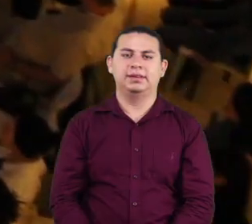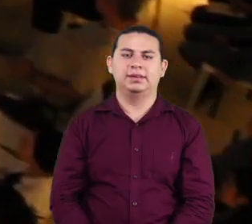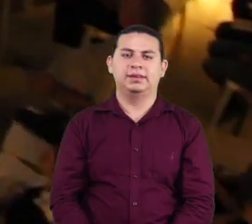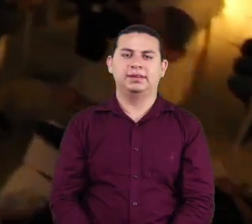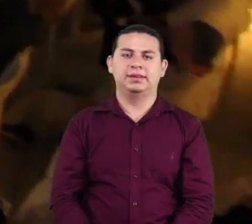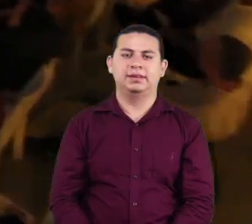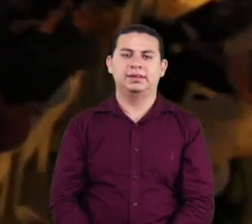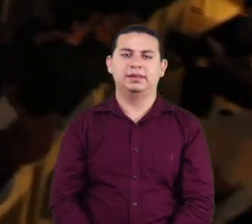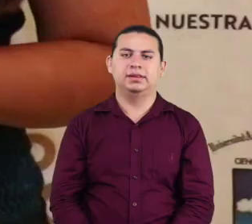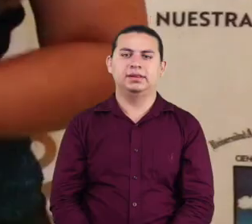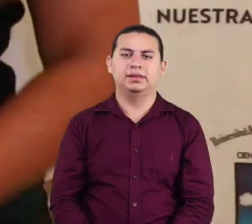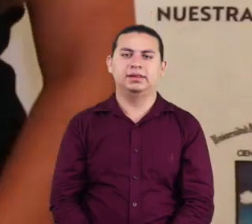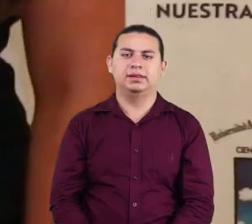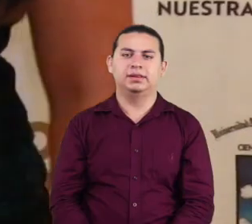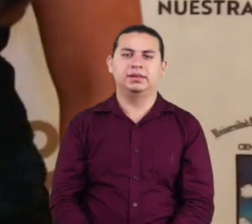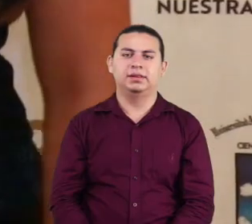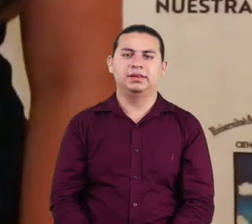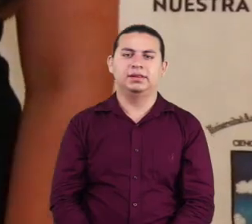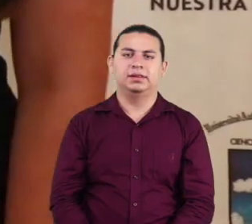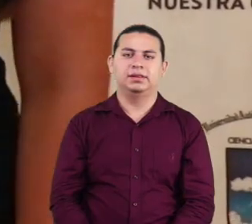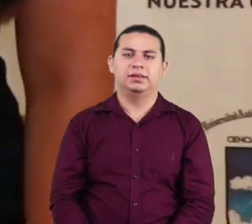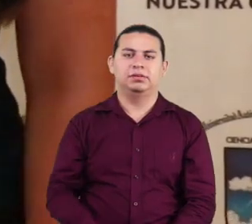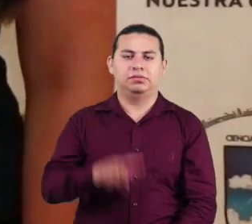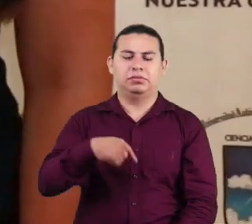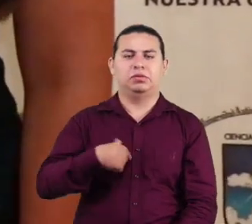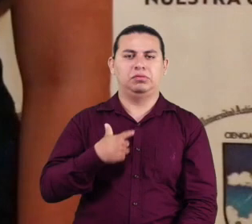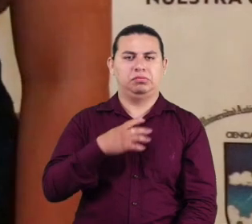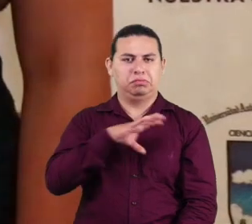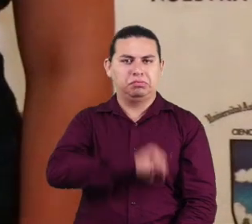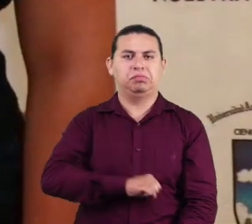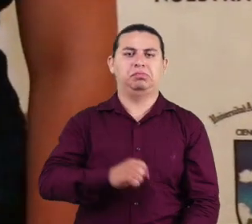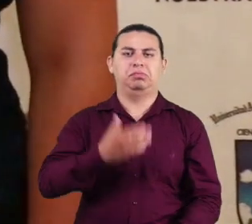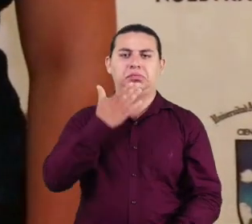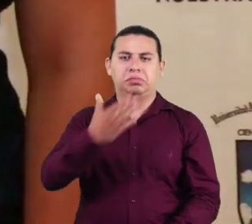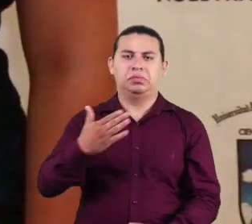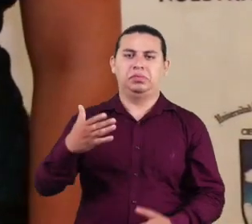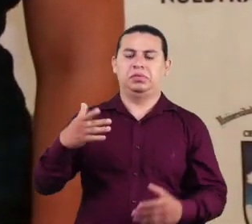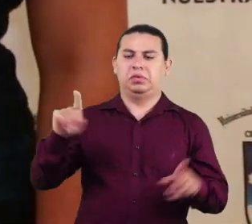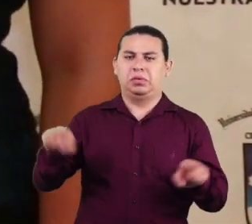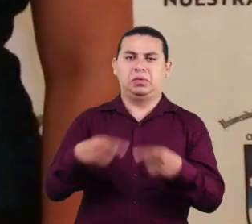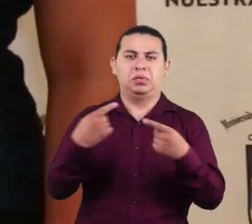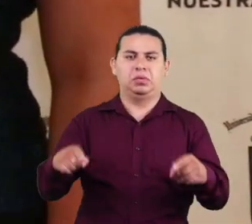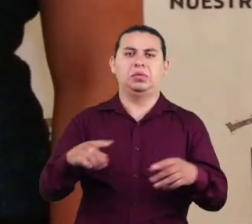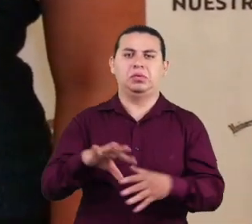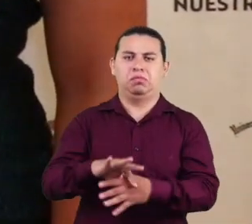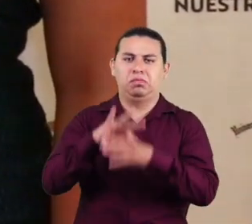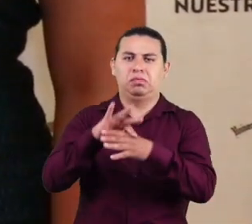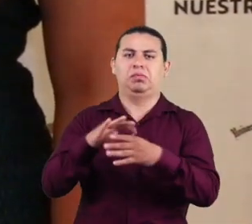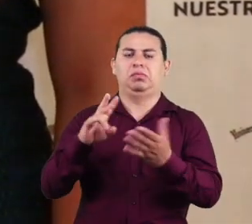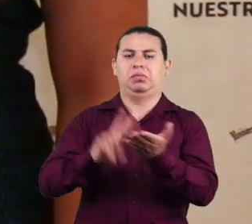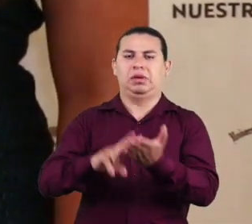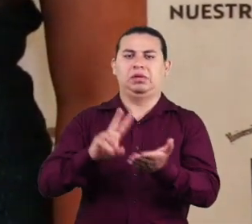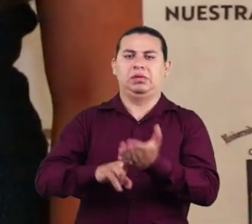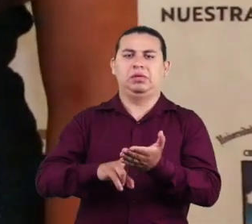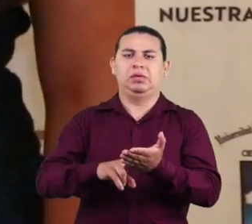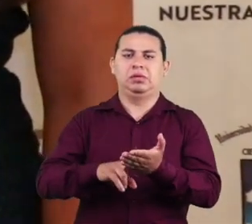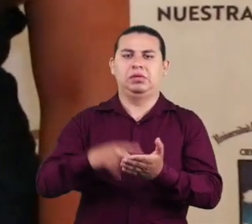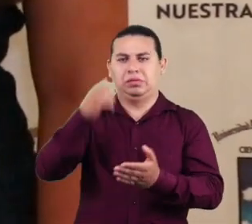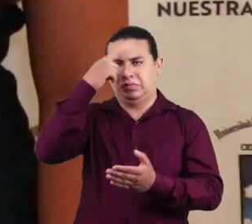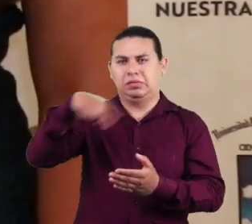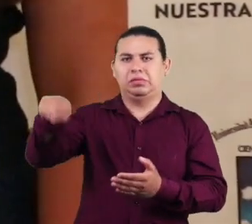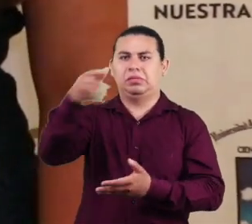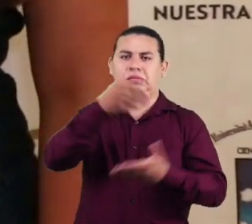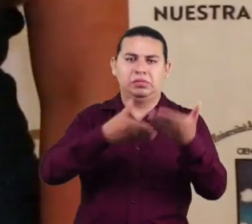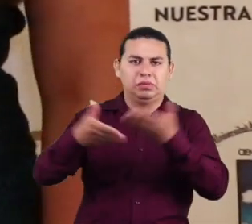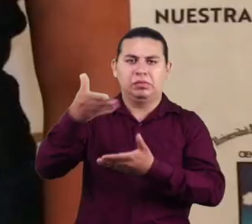Fue un concierto exitoso y nos da mucho gusto tener los conciertos de la Orquesta de Cámara